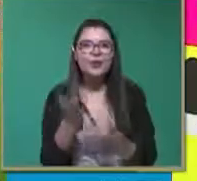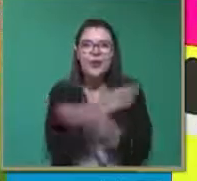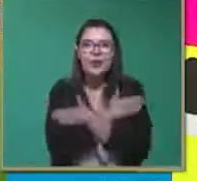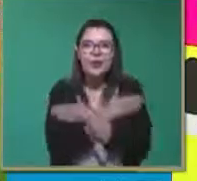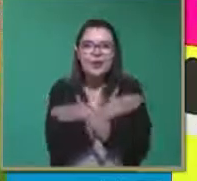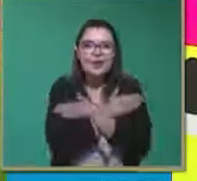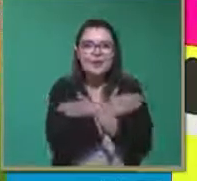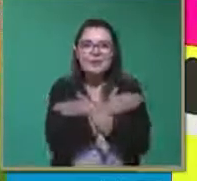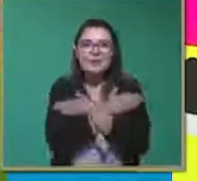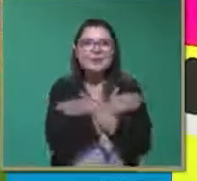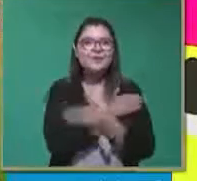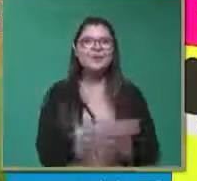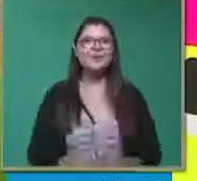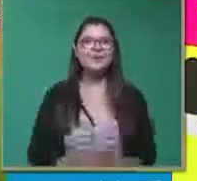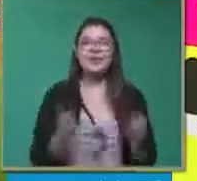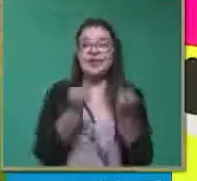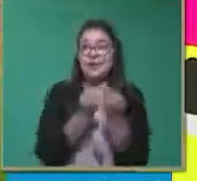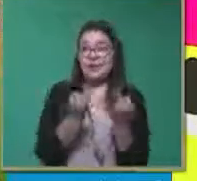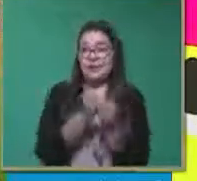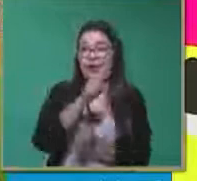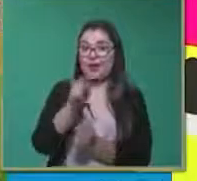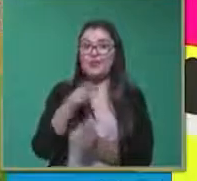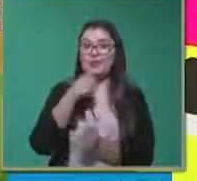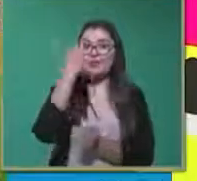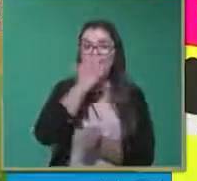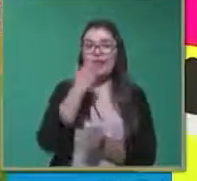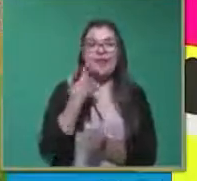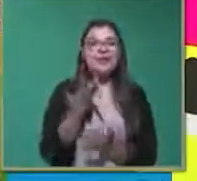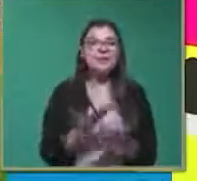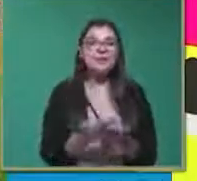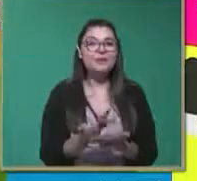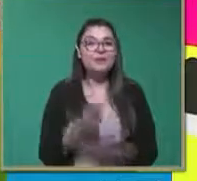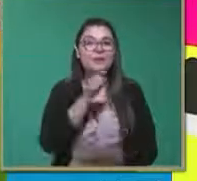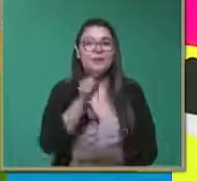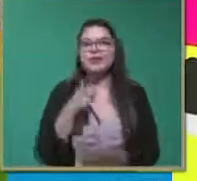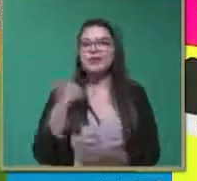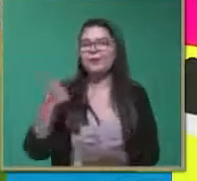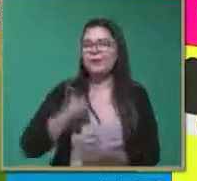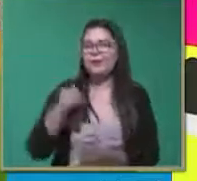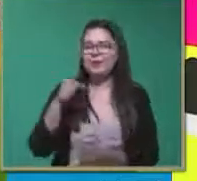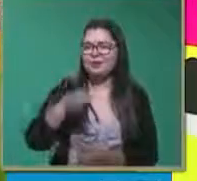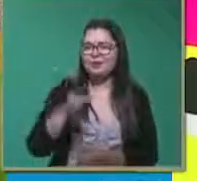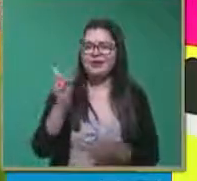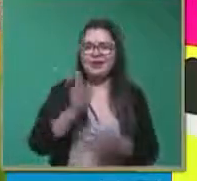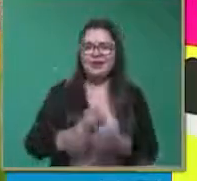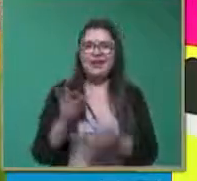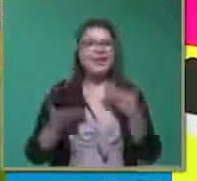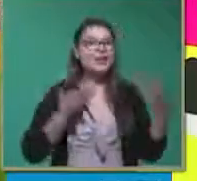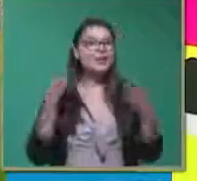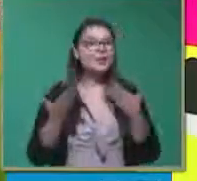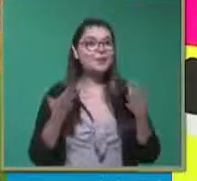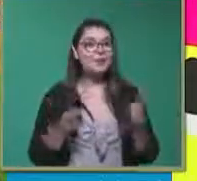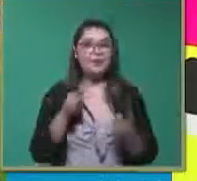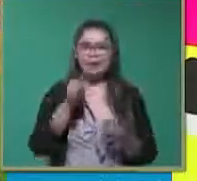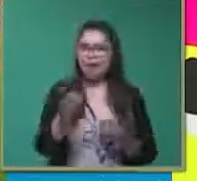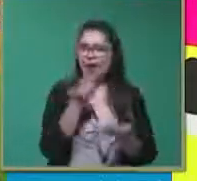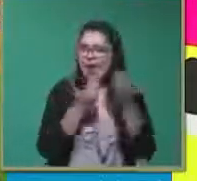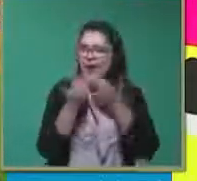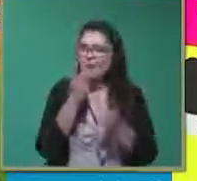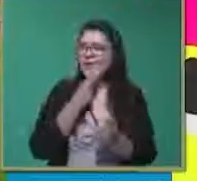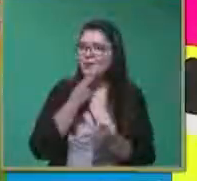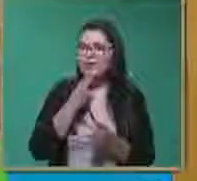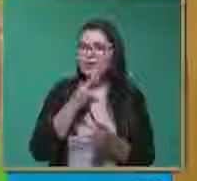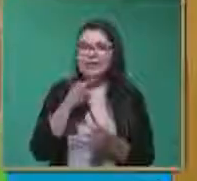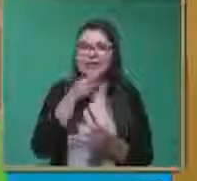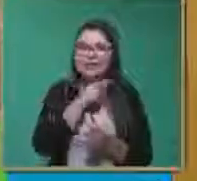Al igual en sus escuelas, esperamos que estén aprovechando mucho este día, disfrútenlo al máximo. Igual no se coman todos los dulces en un ratito, porque